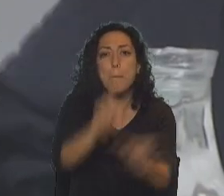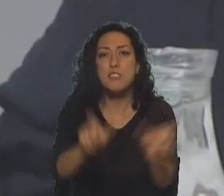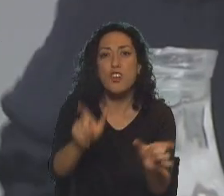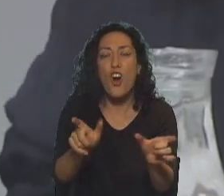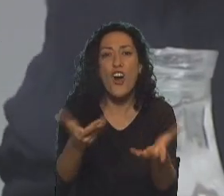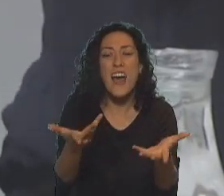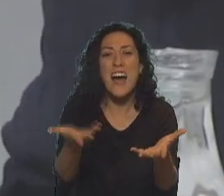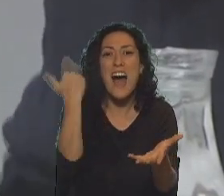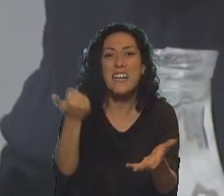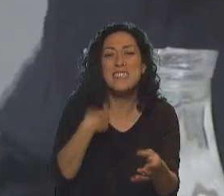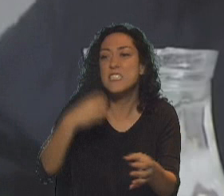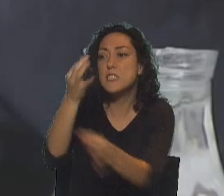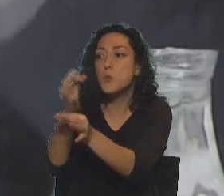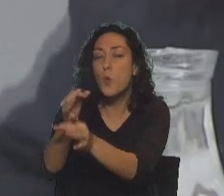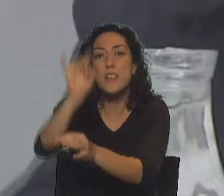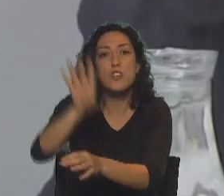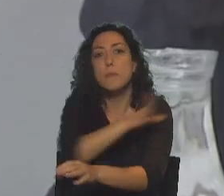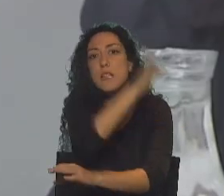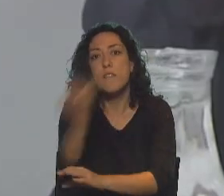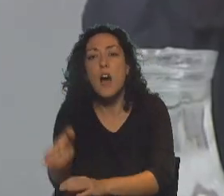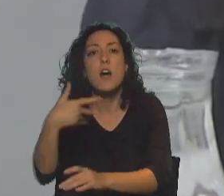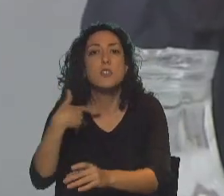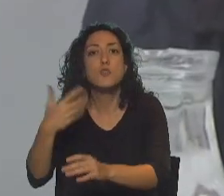se iba a estudiar y además te daban una computadora.